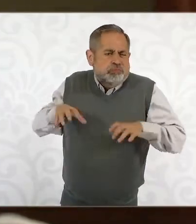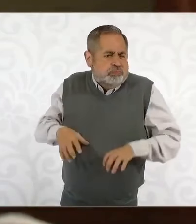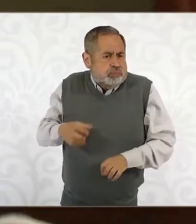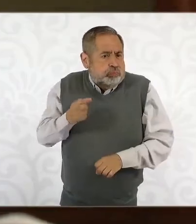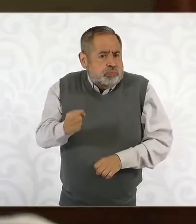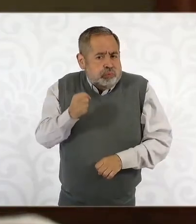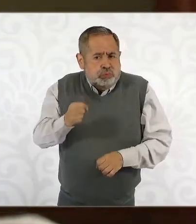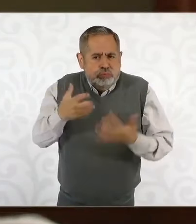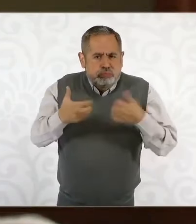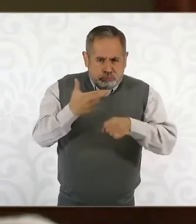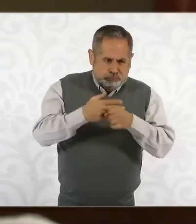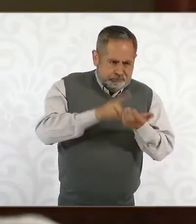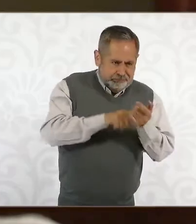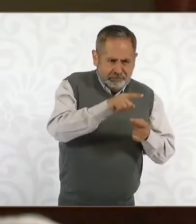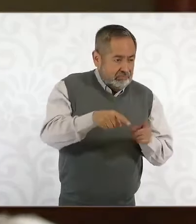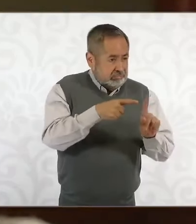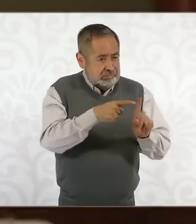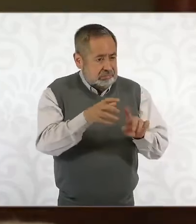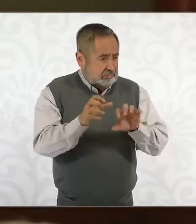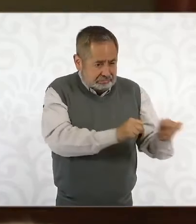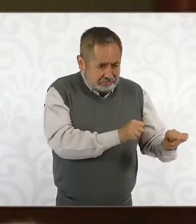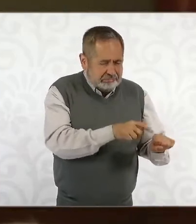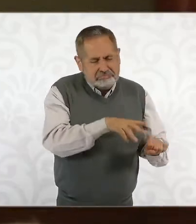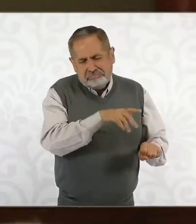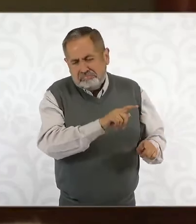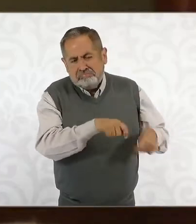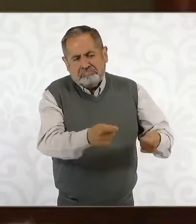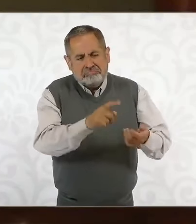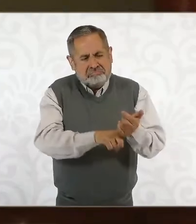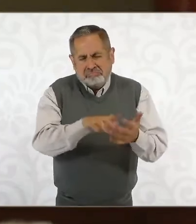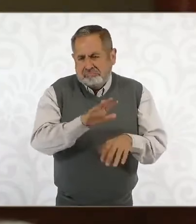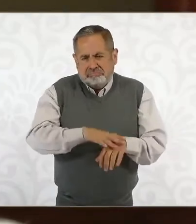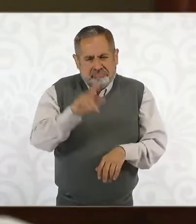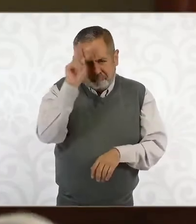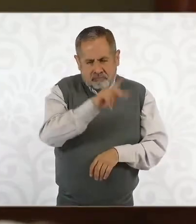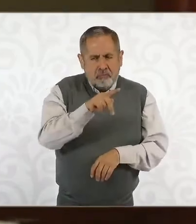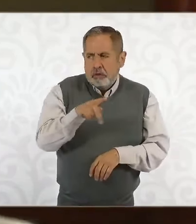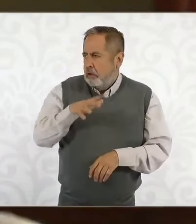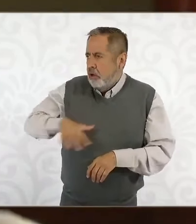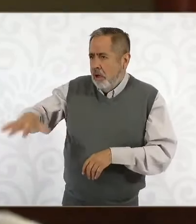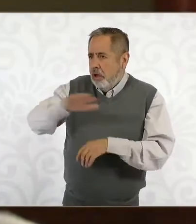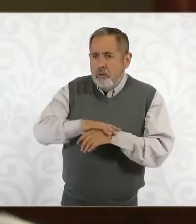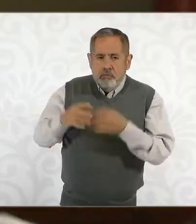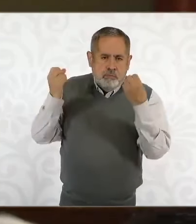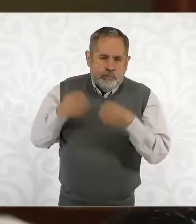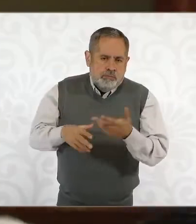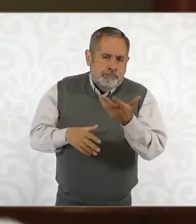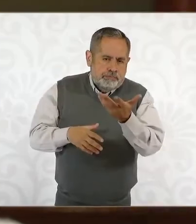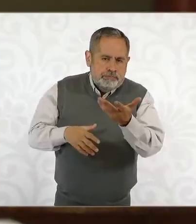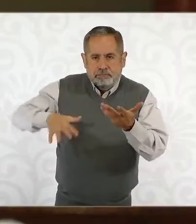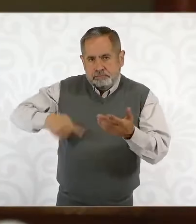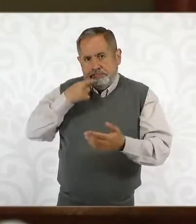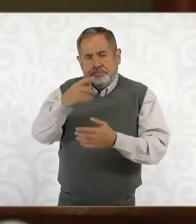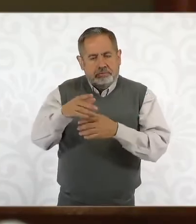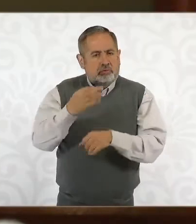de empresarios. Esto representa, como ya vimos en la región, pues un riesgo para las democracias. Usted lo acaba de mencionar,